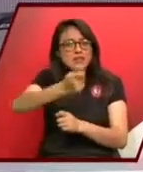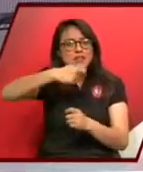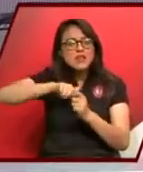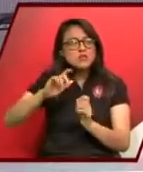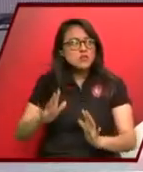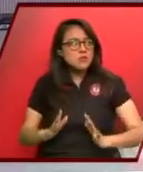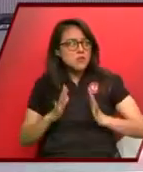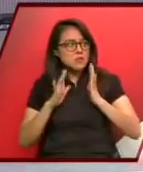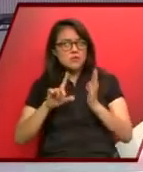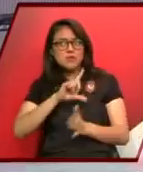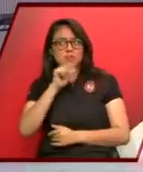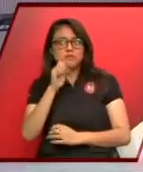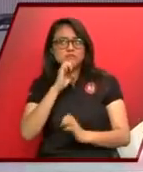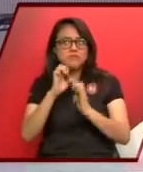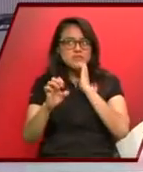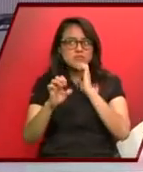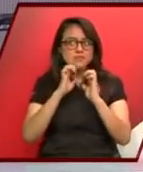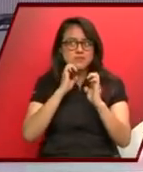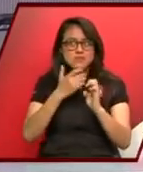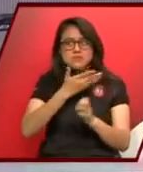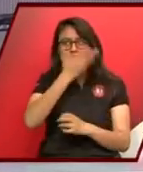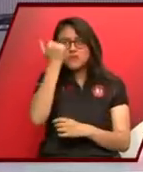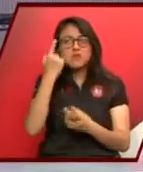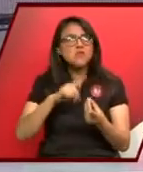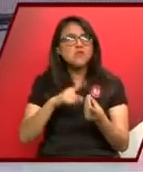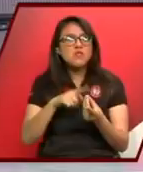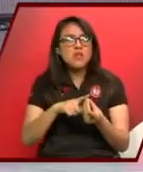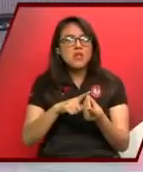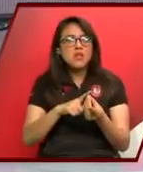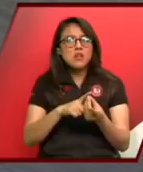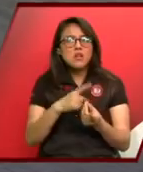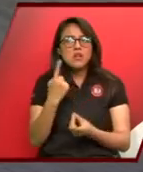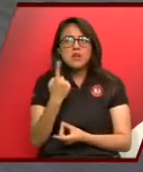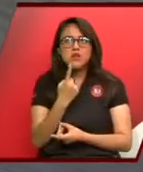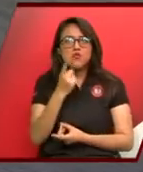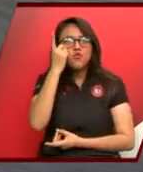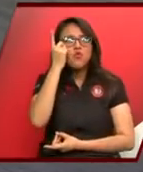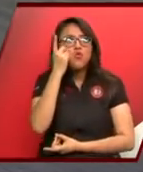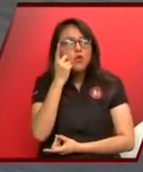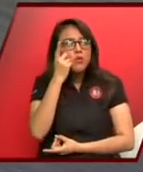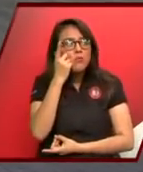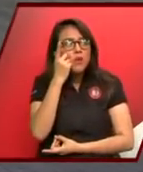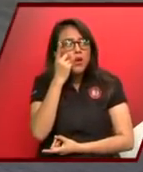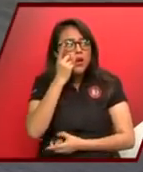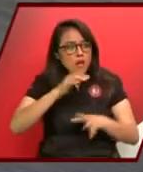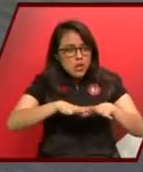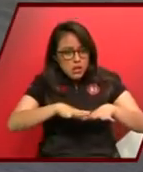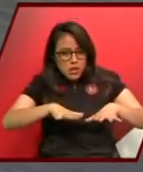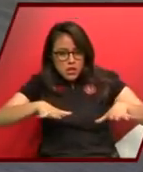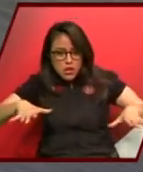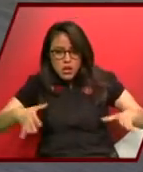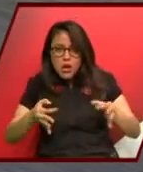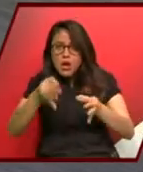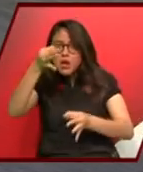porque él me decía, porque después lo entrevistamos, vete a saber dónde anda ese material, decía, es que duermes sobre hilos.